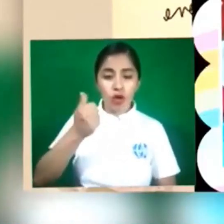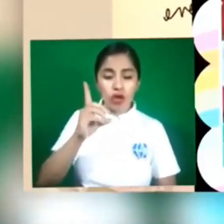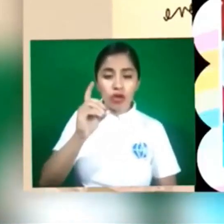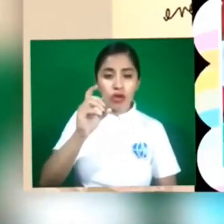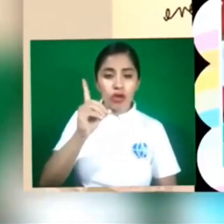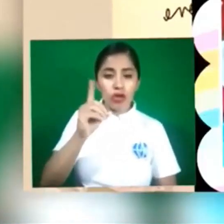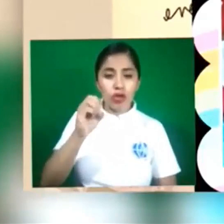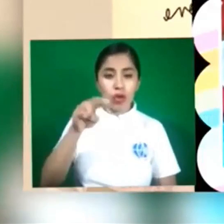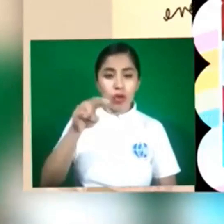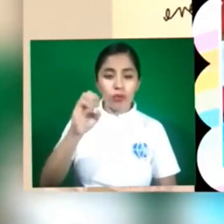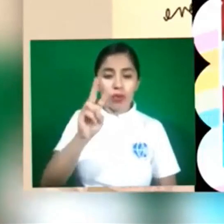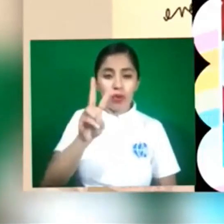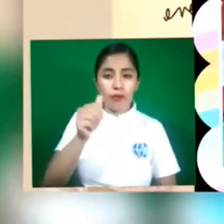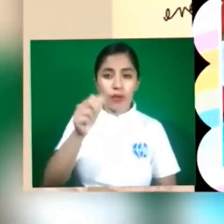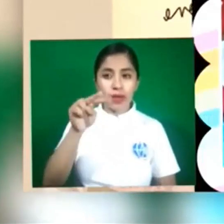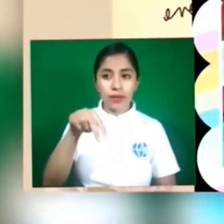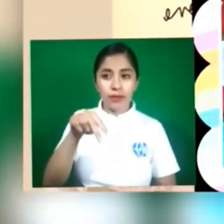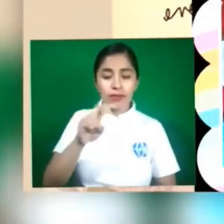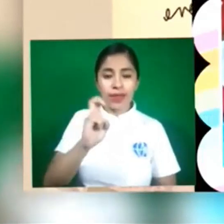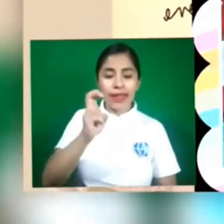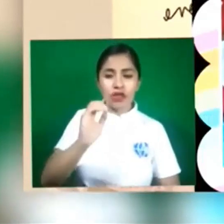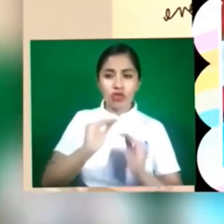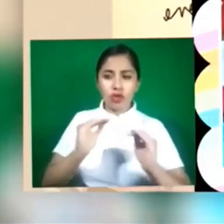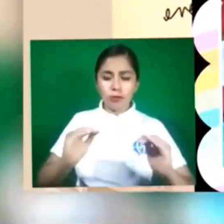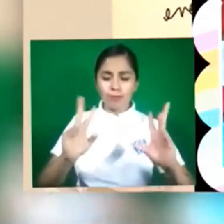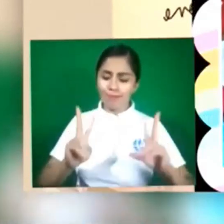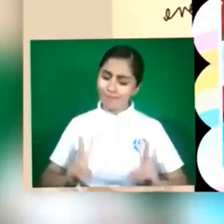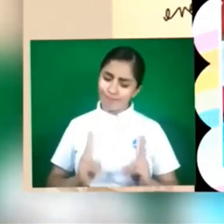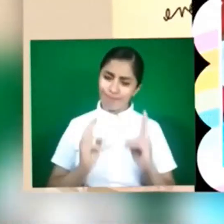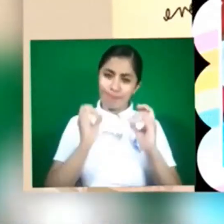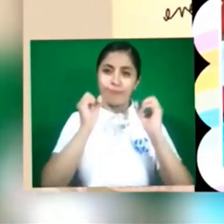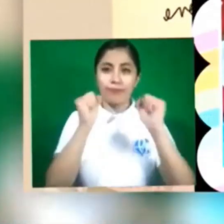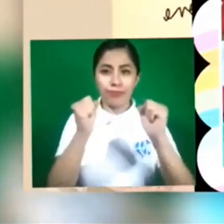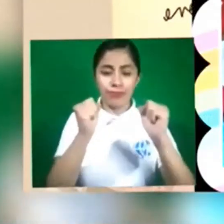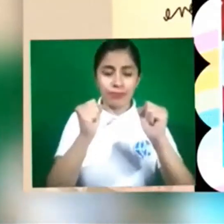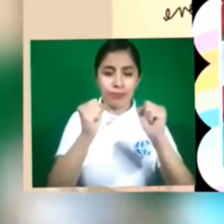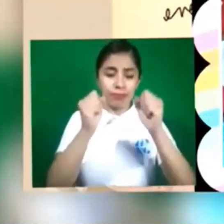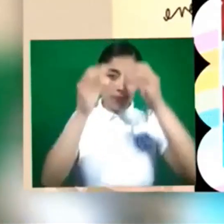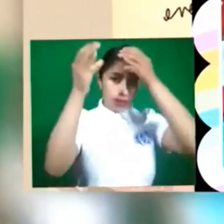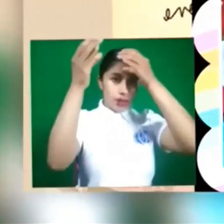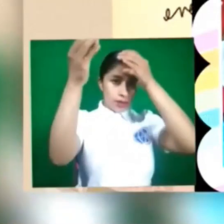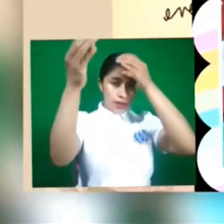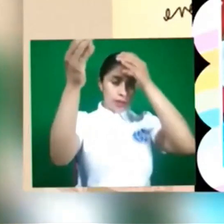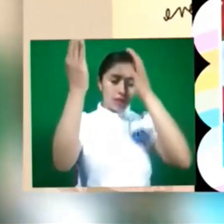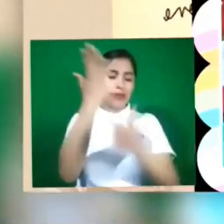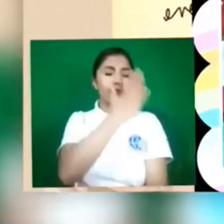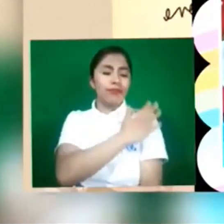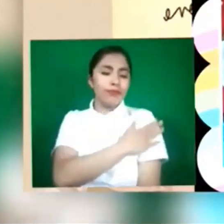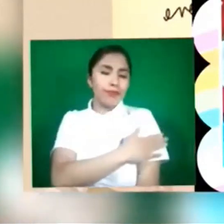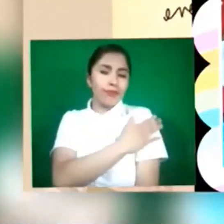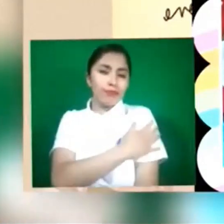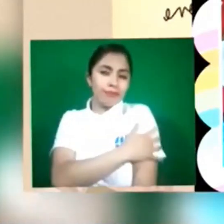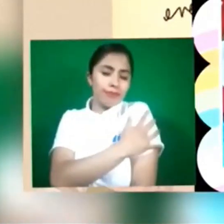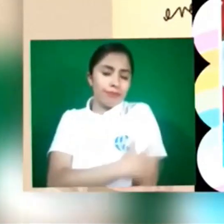Hijo, eres el mejor. Donovan, eres un niño valiente e inteligente. Te quiero